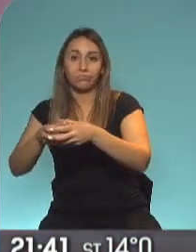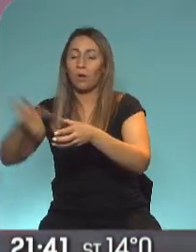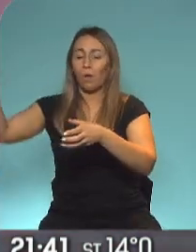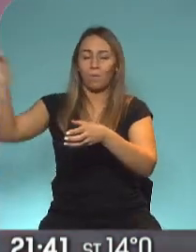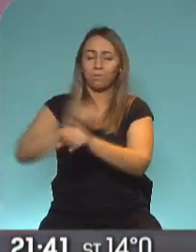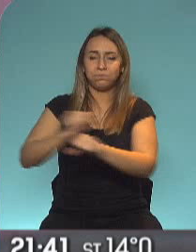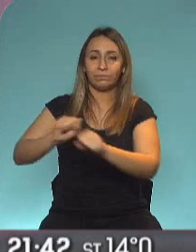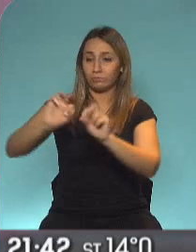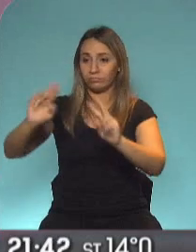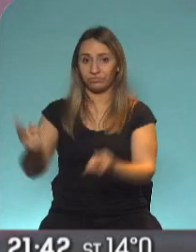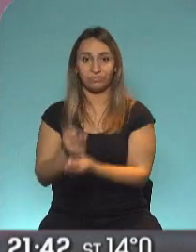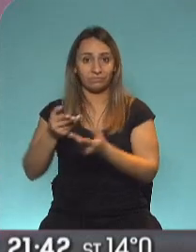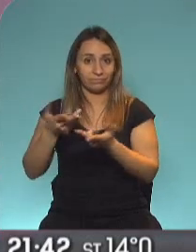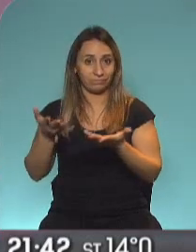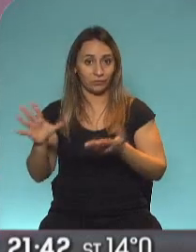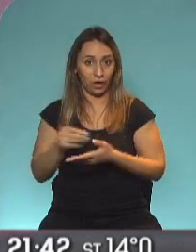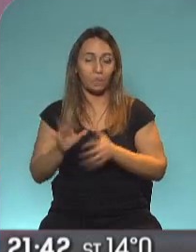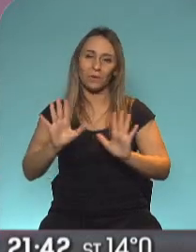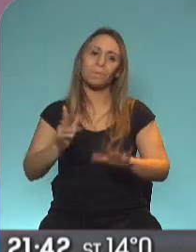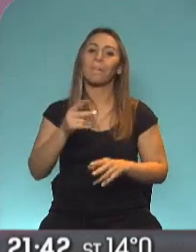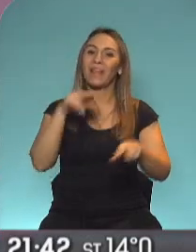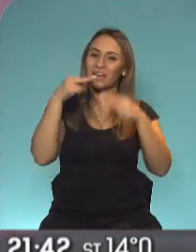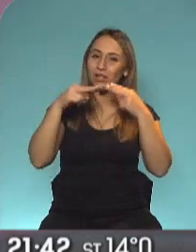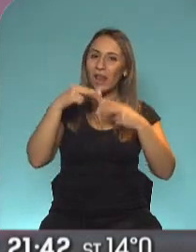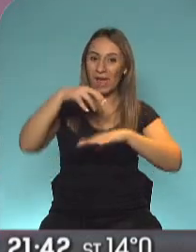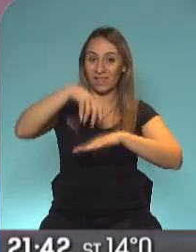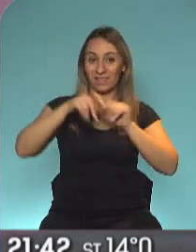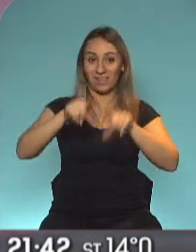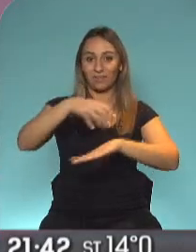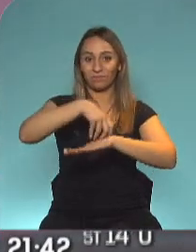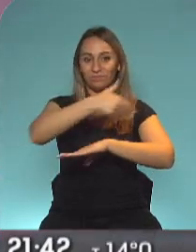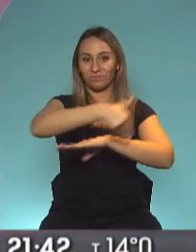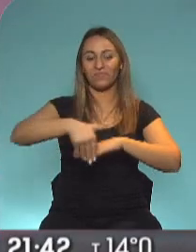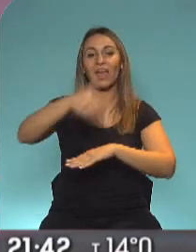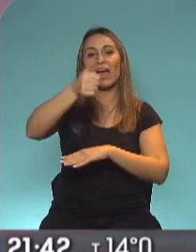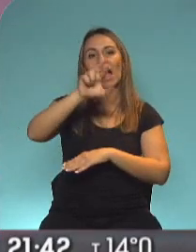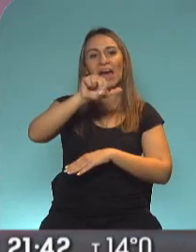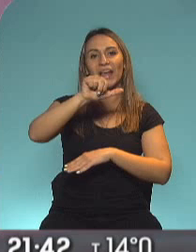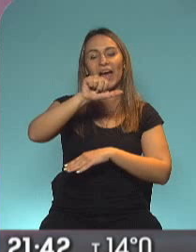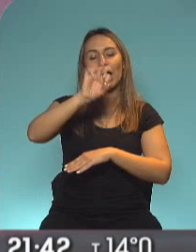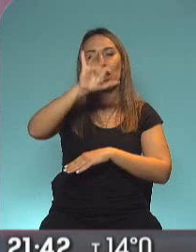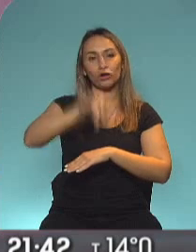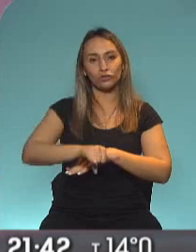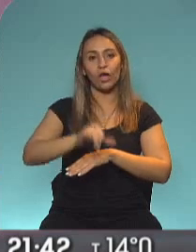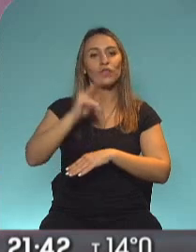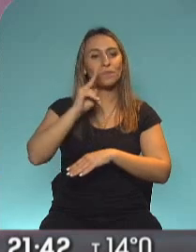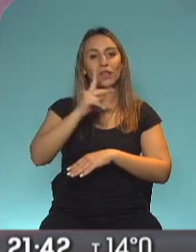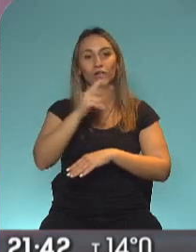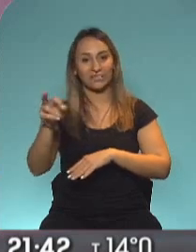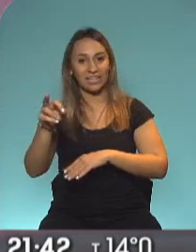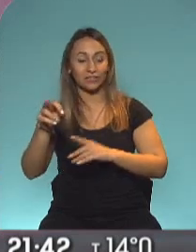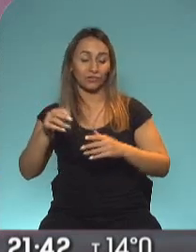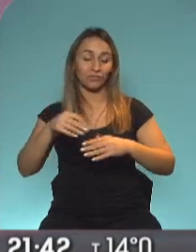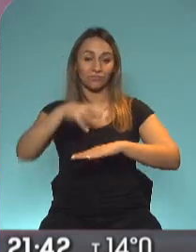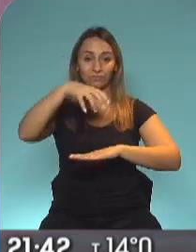El restaurante, déjame decir esto, el restaurante de Hatem Madwan está en Araosa, al 1200, es alférez y la verdad que